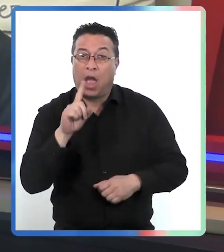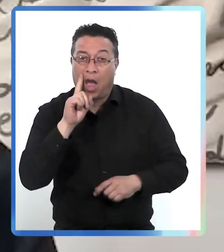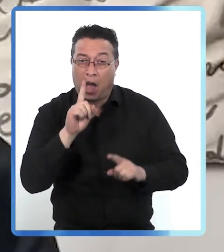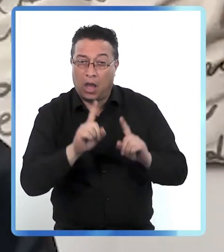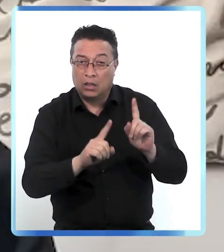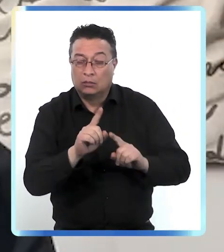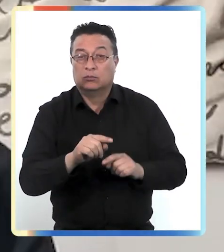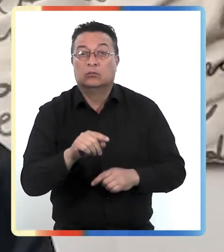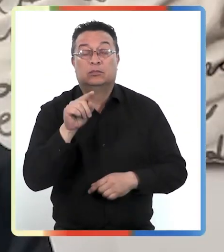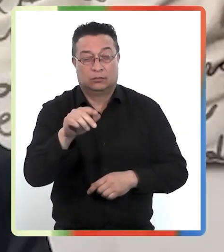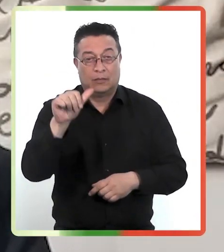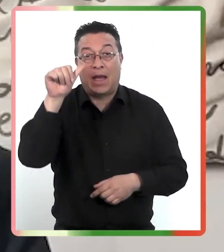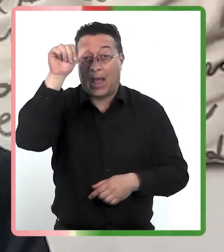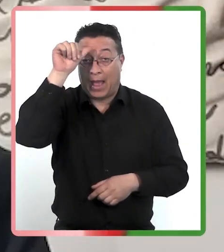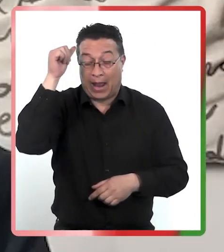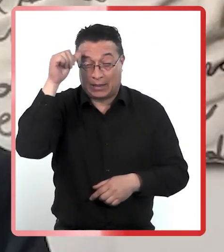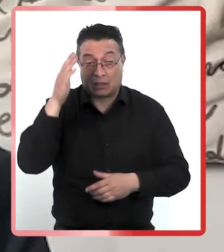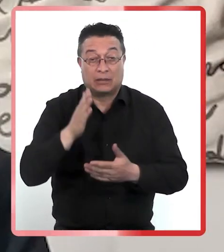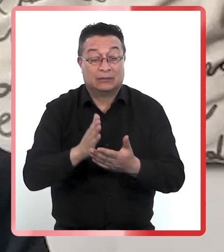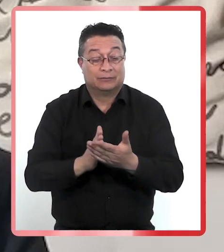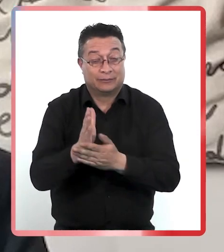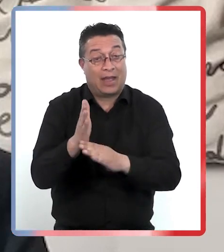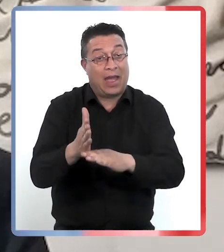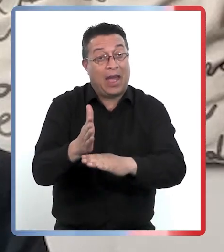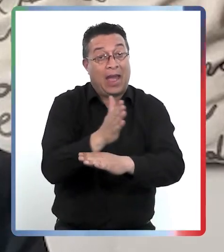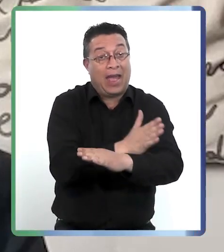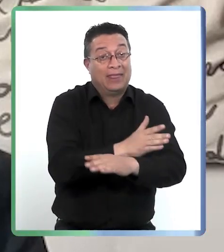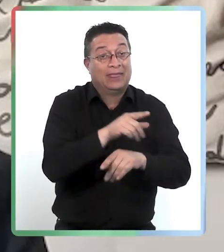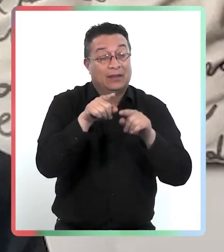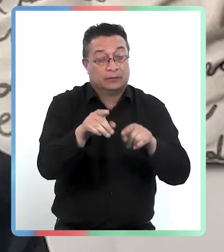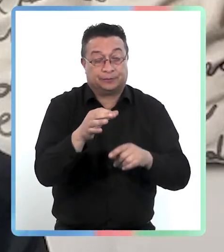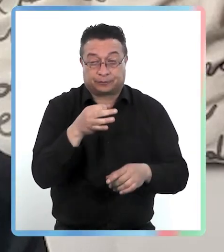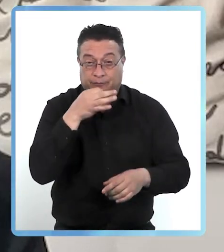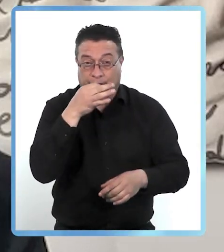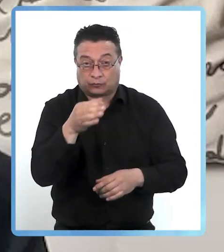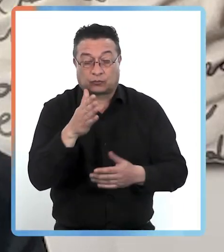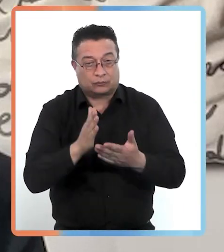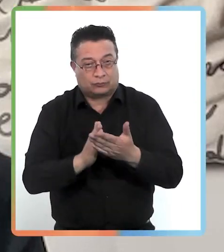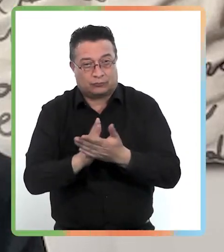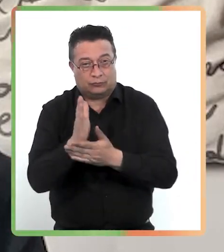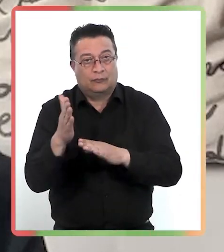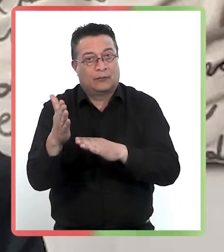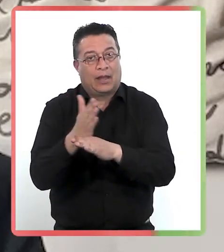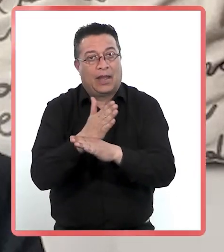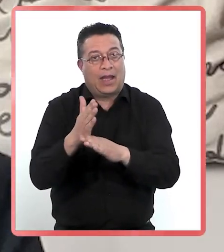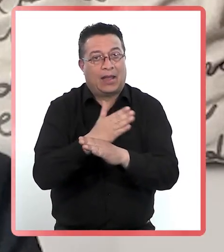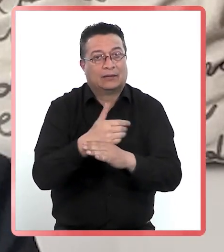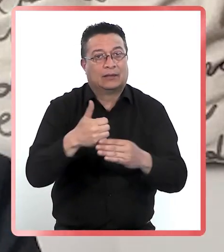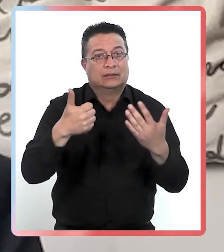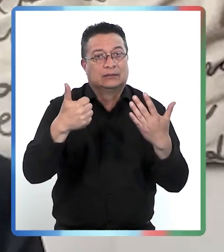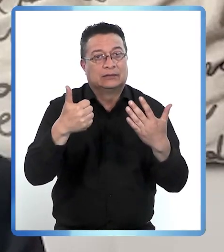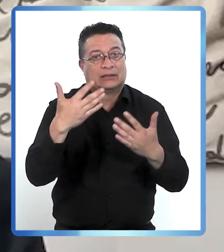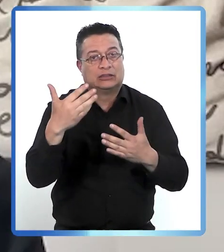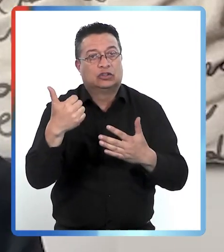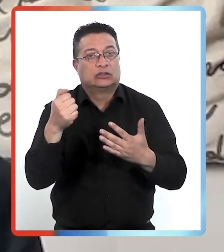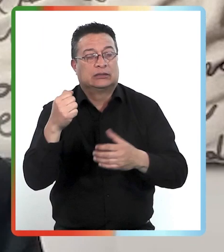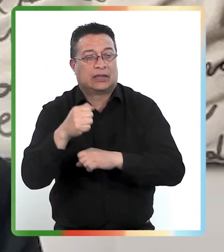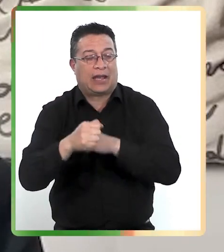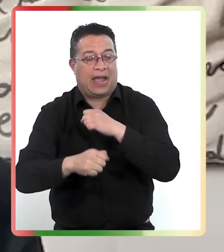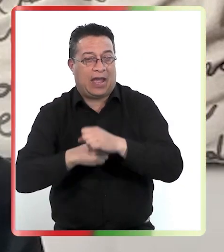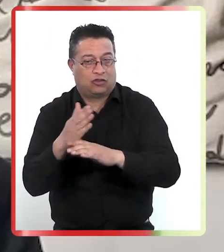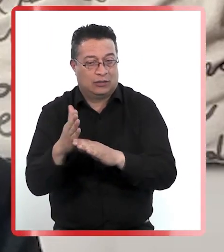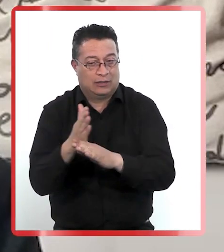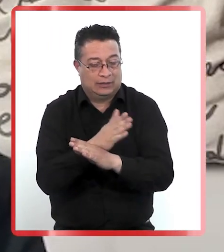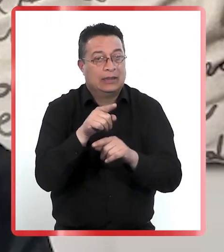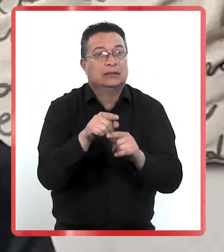enfermedad? Mira, el Alzheimer de inicio temprano, que nosotros lo definimos como cuando la enfermedad parte antes de los 65, 60 años, más